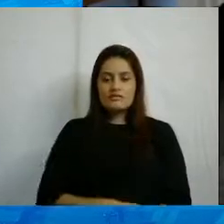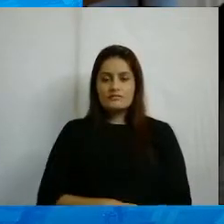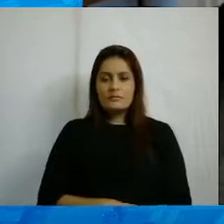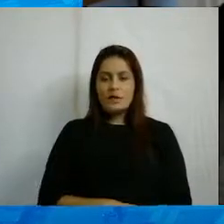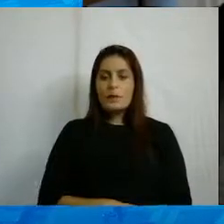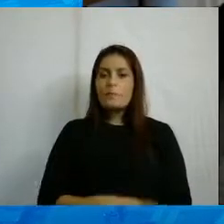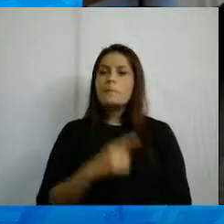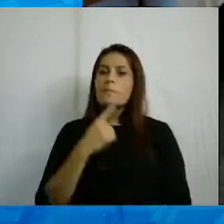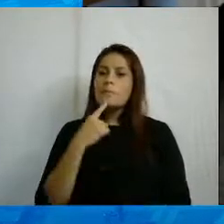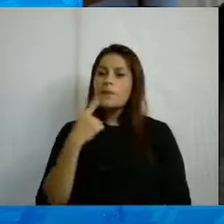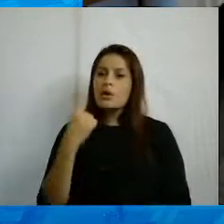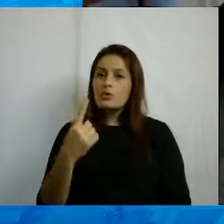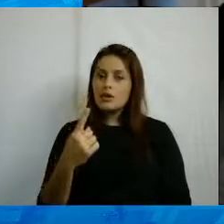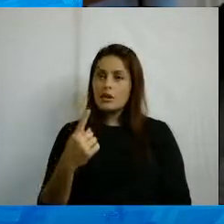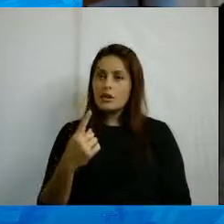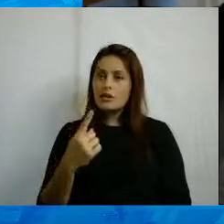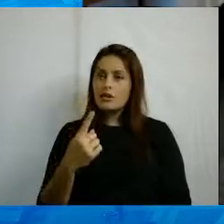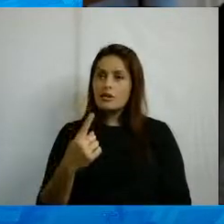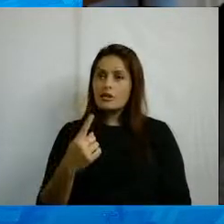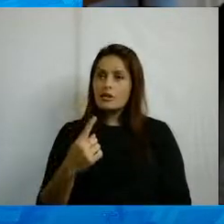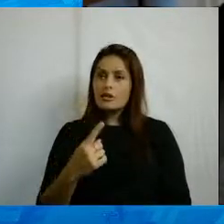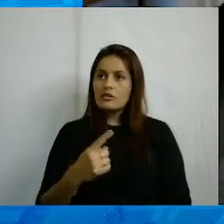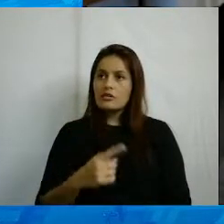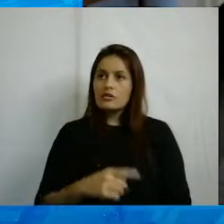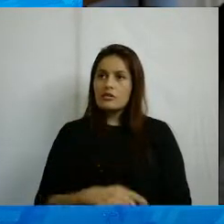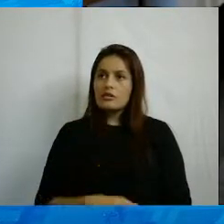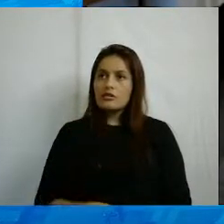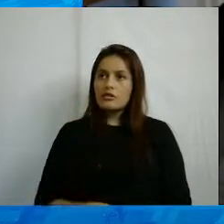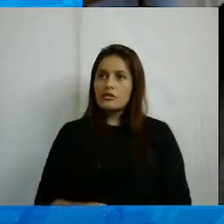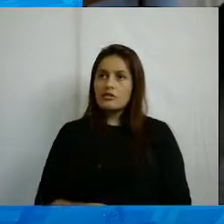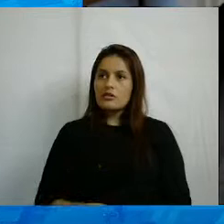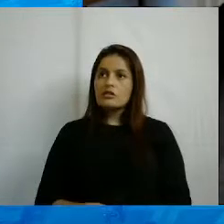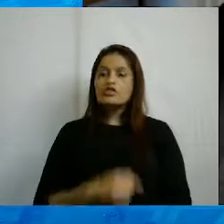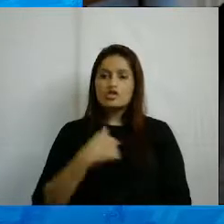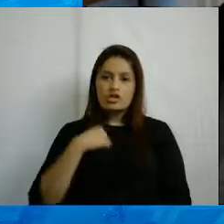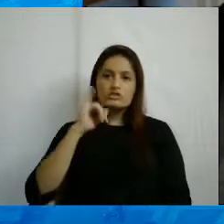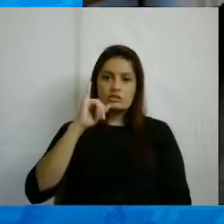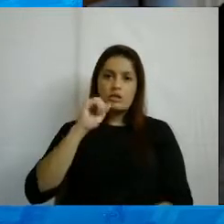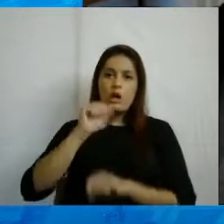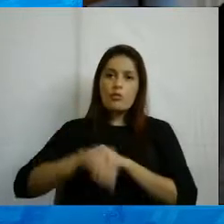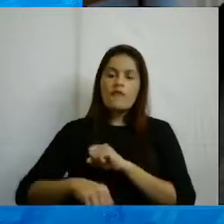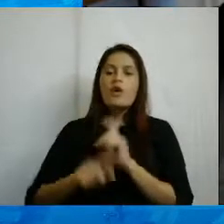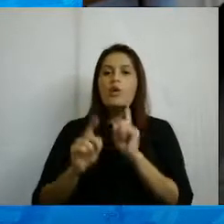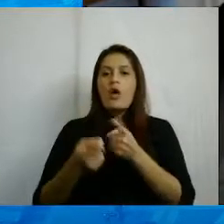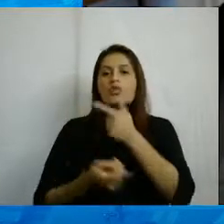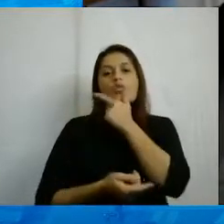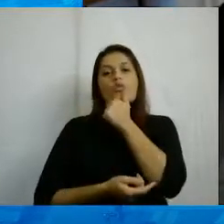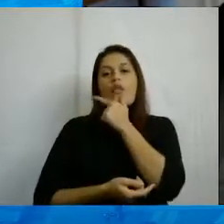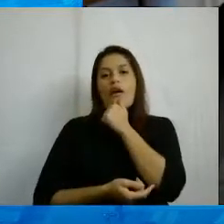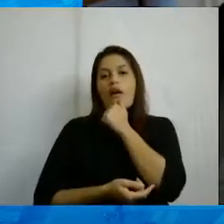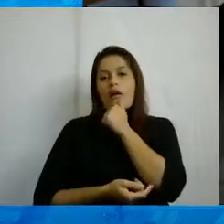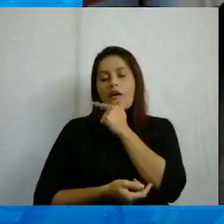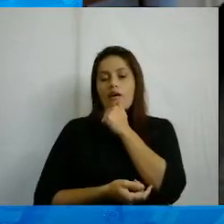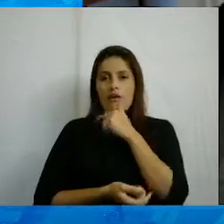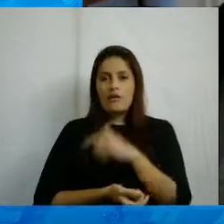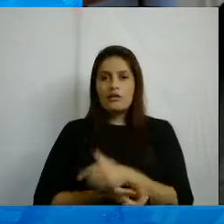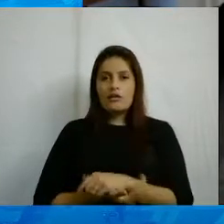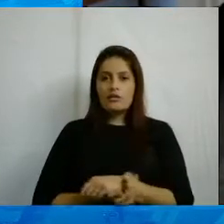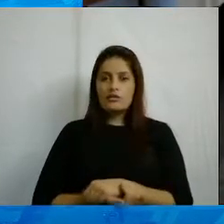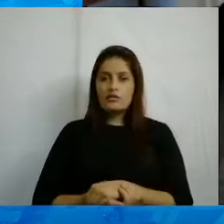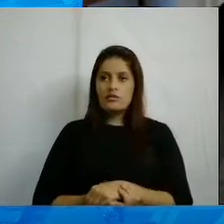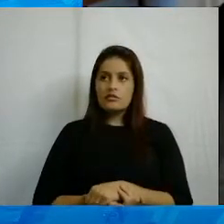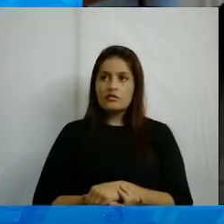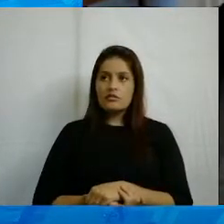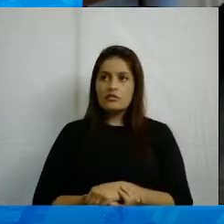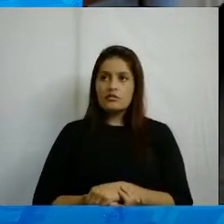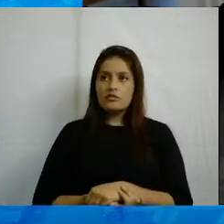la propuesta es súper buena, alcaldesa. O sea, yo voy a aprobarla porque es algo que se necesita. Pero tengo esa inquietud de, ¿no sería mejor,